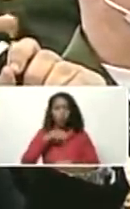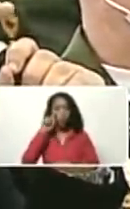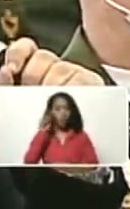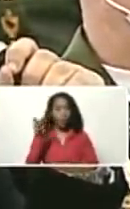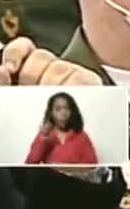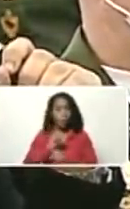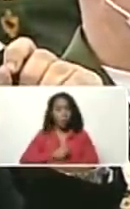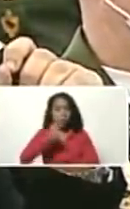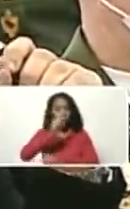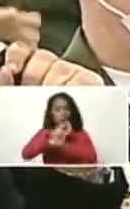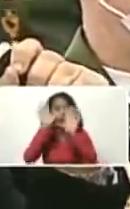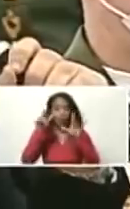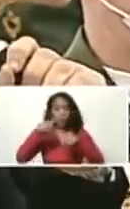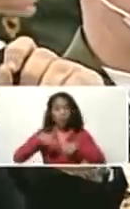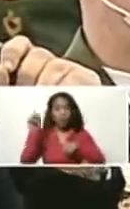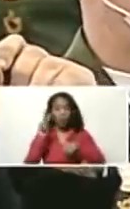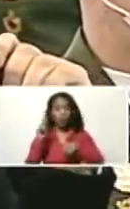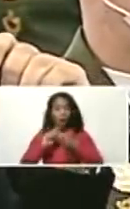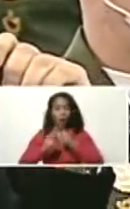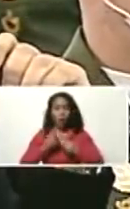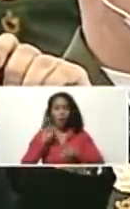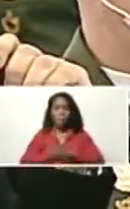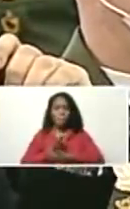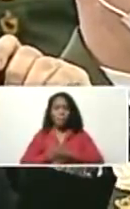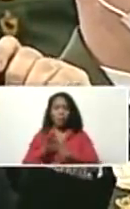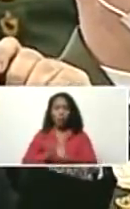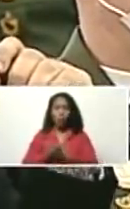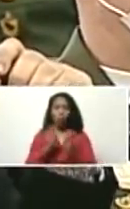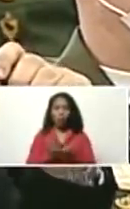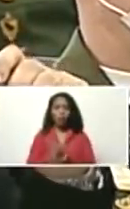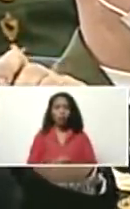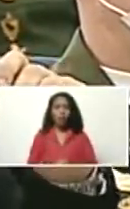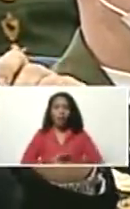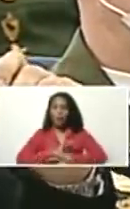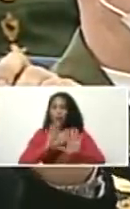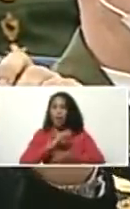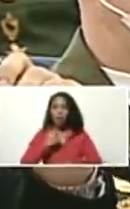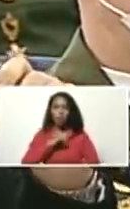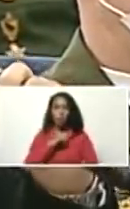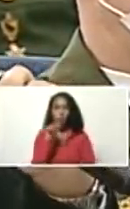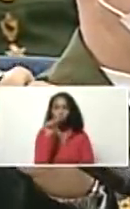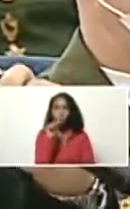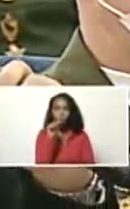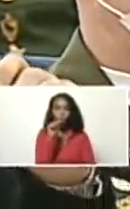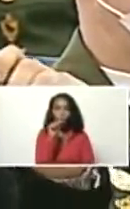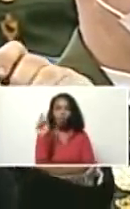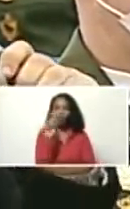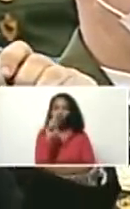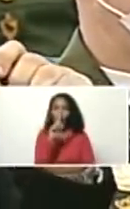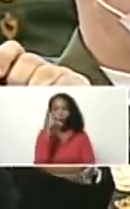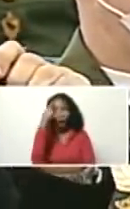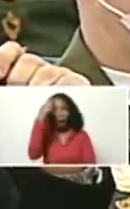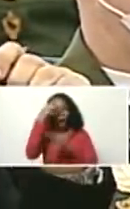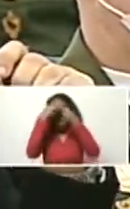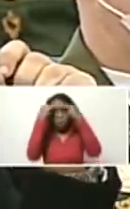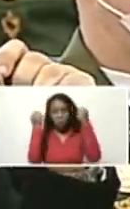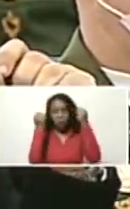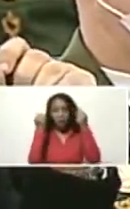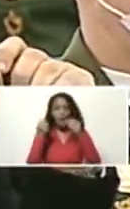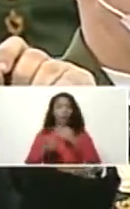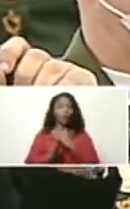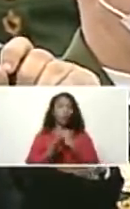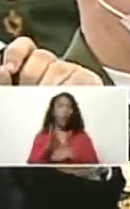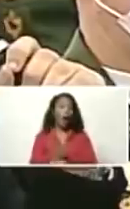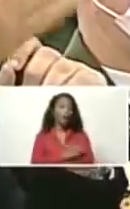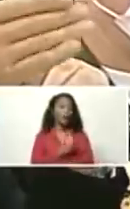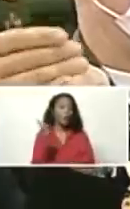mucha más claridad desde Venezuela las cosas que pasan en el mundo. Ya nosotros no nos chupamos el dedo, no tenemos la ingenuidad que quizá tuvimos antes